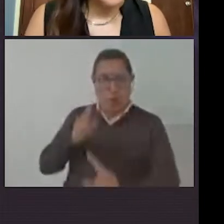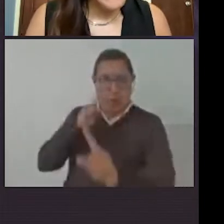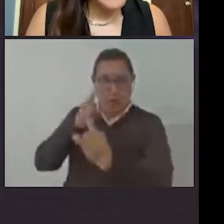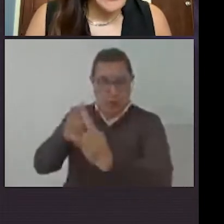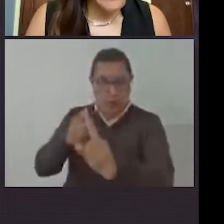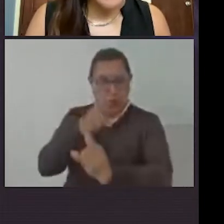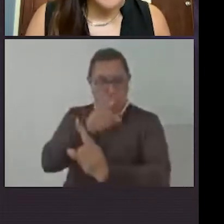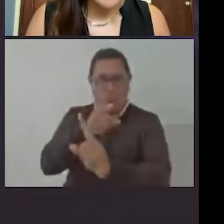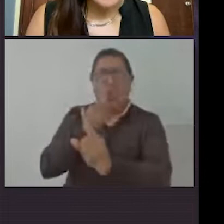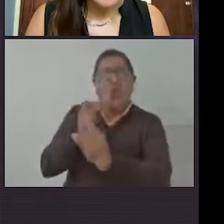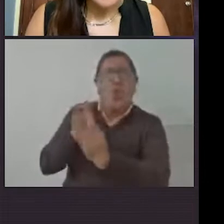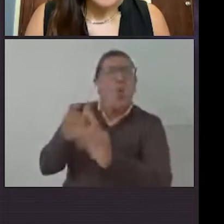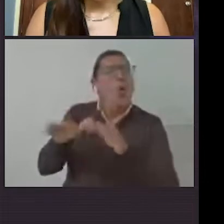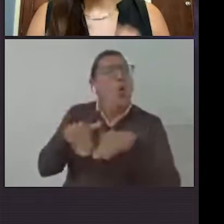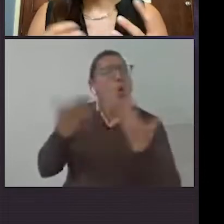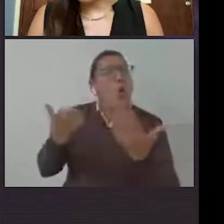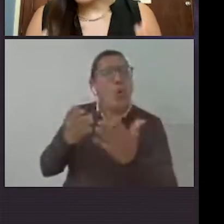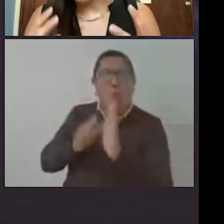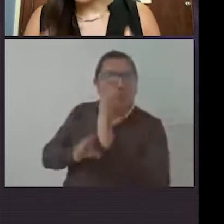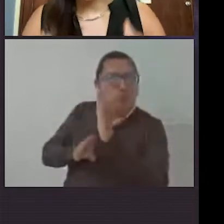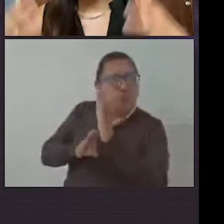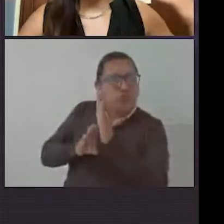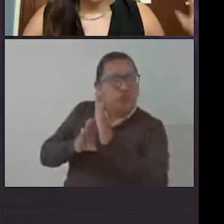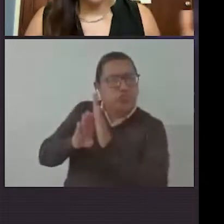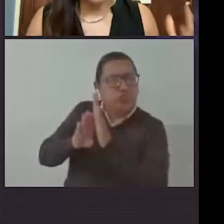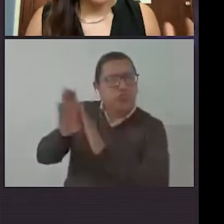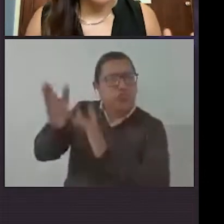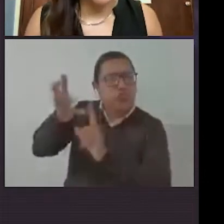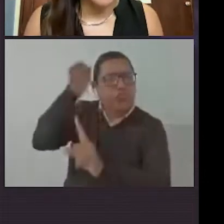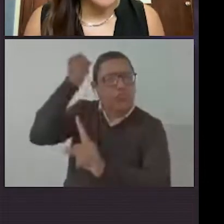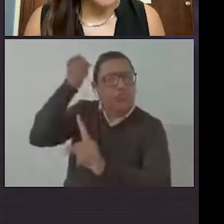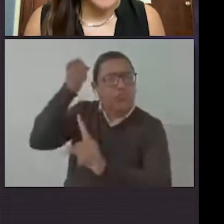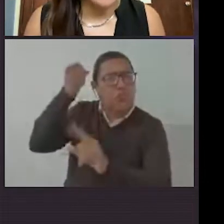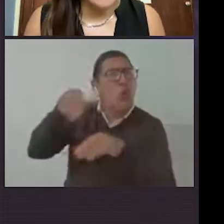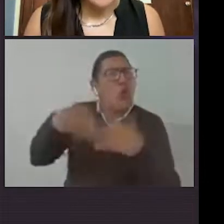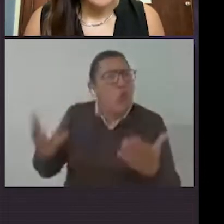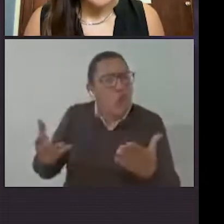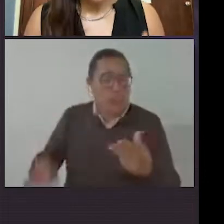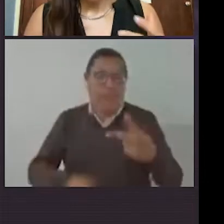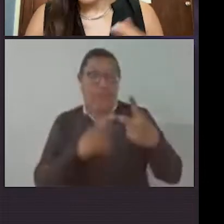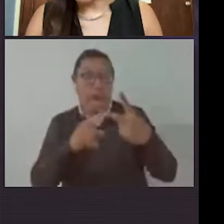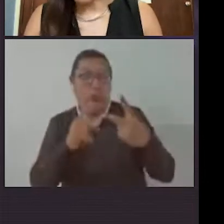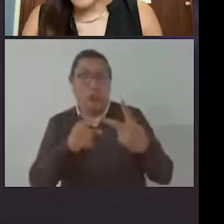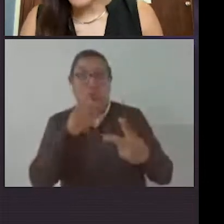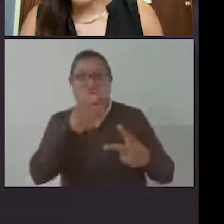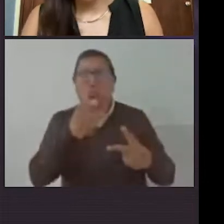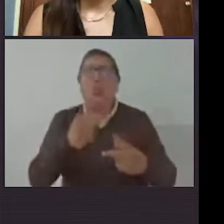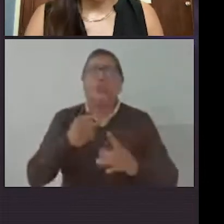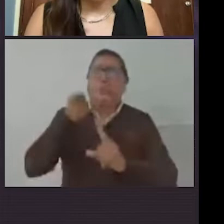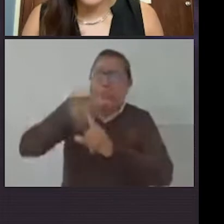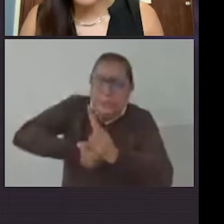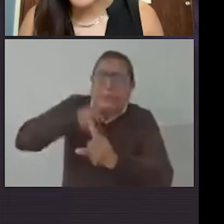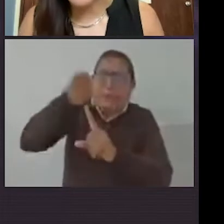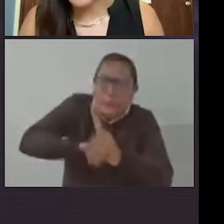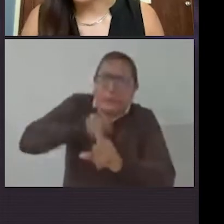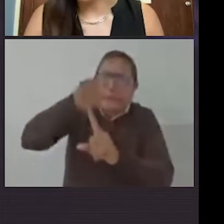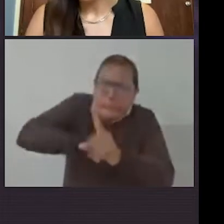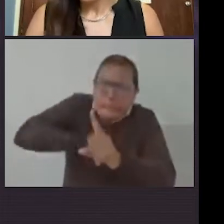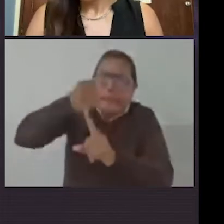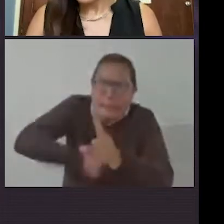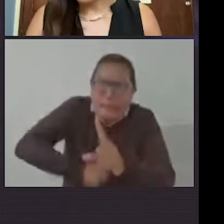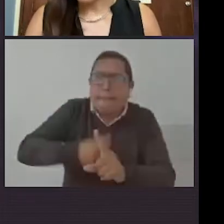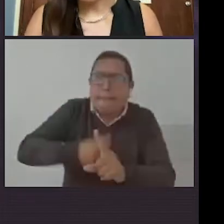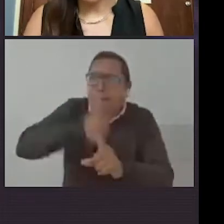¿Cuál es la clave para ser perseverante en todo lo que es importante para ti? Para lograrlos, para ser